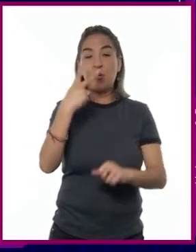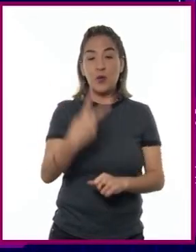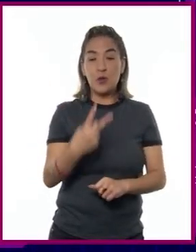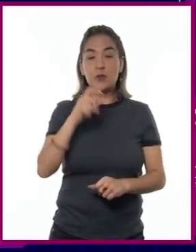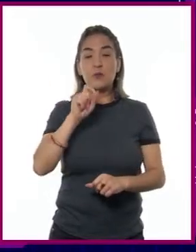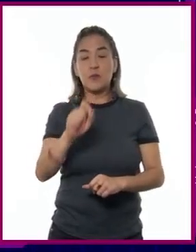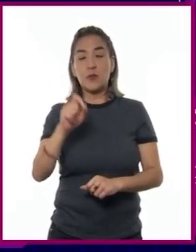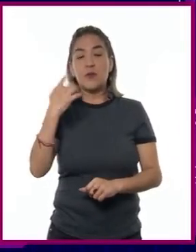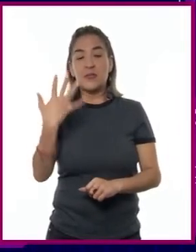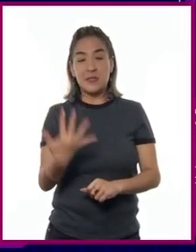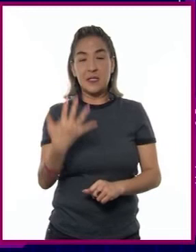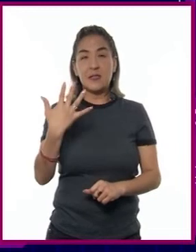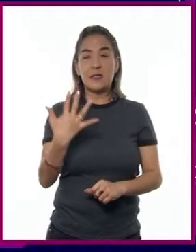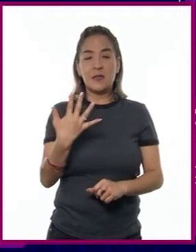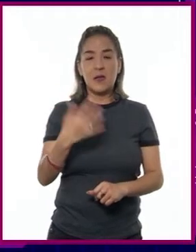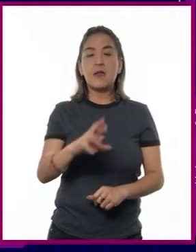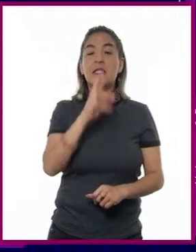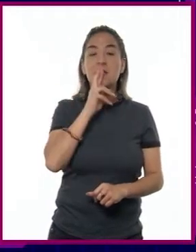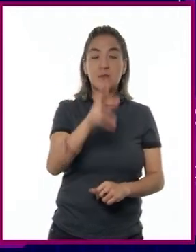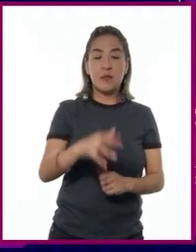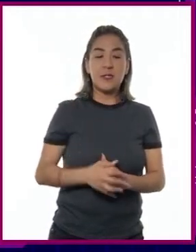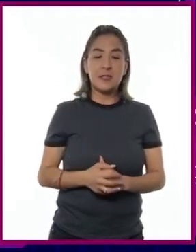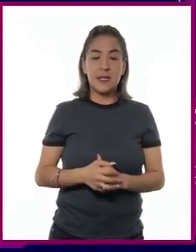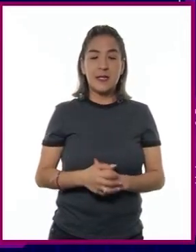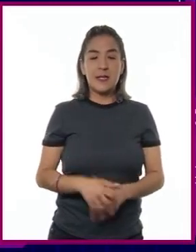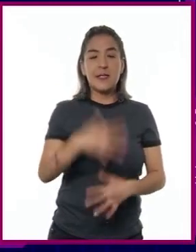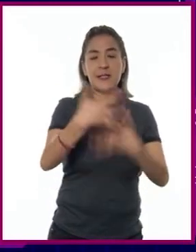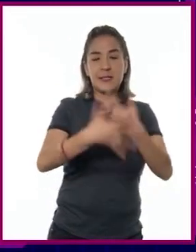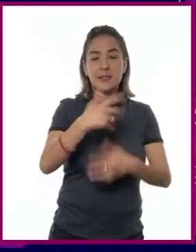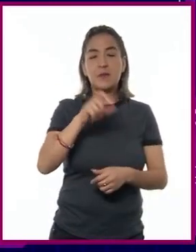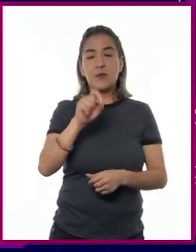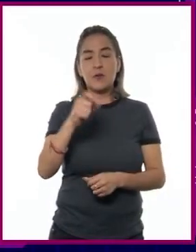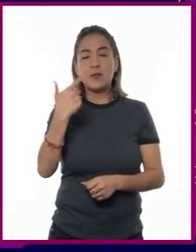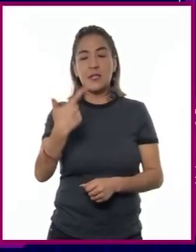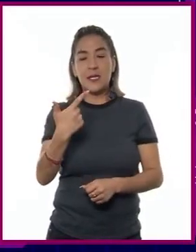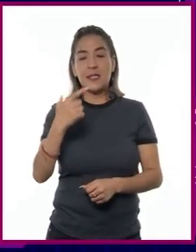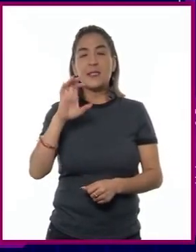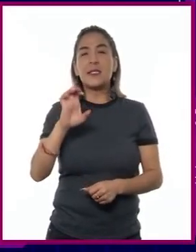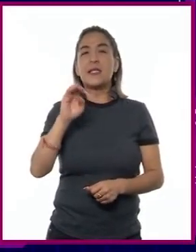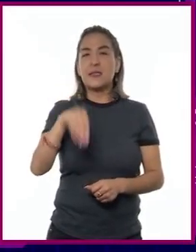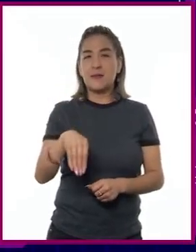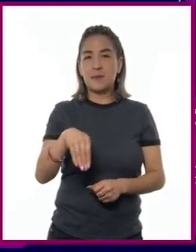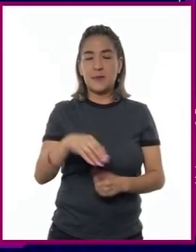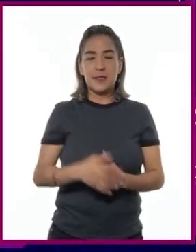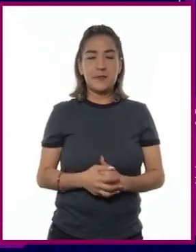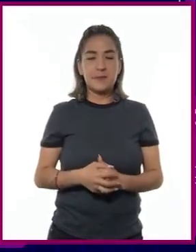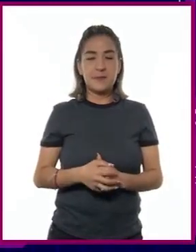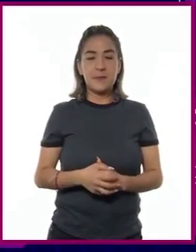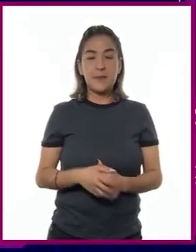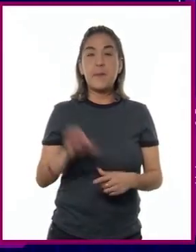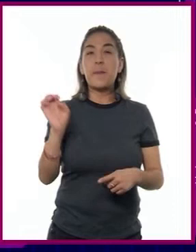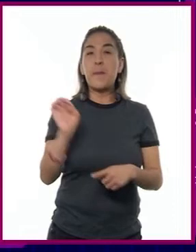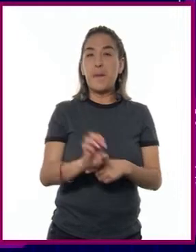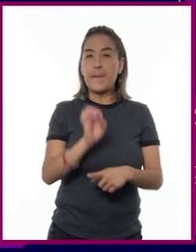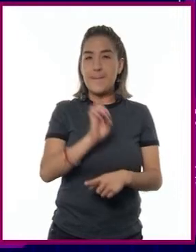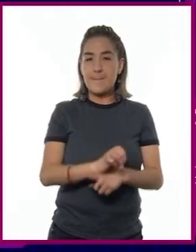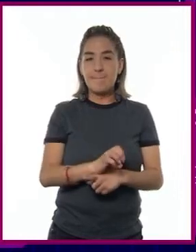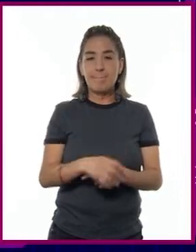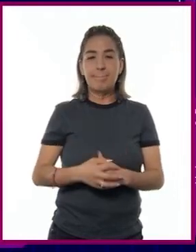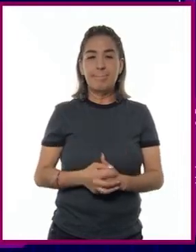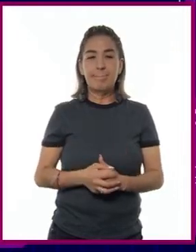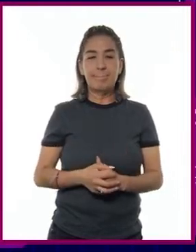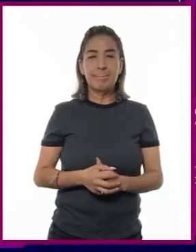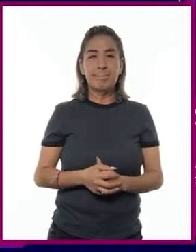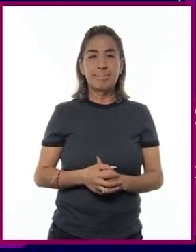2.5 centímetros se obtiene 15.7 centímetros. Entonces, el largo